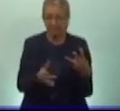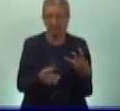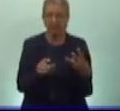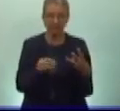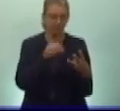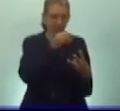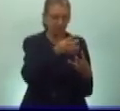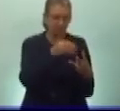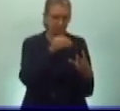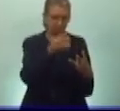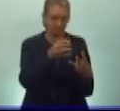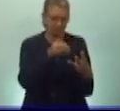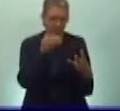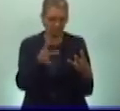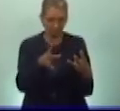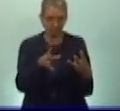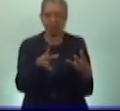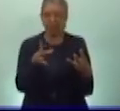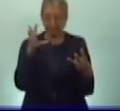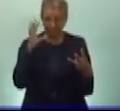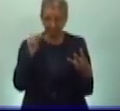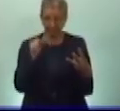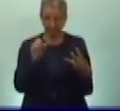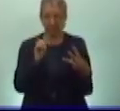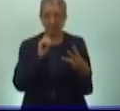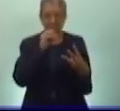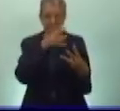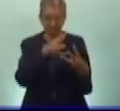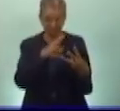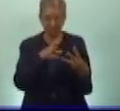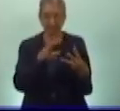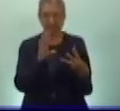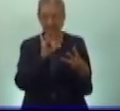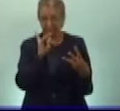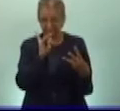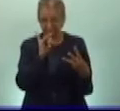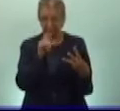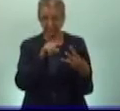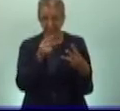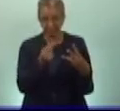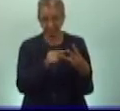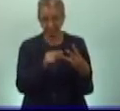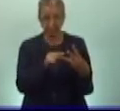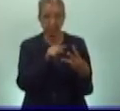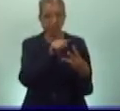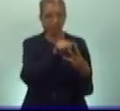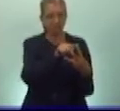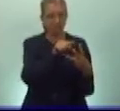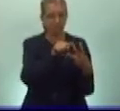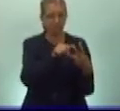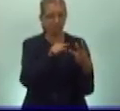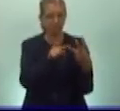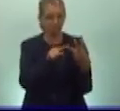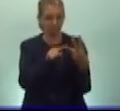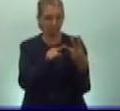vamos a dividir o vamos a repartir 7 plátanos. Observemos.